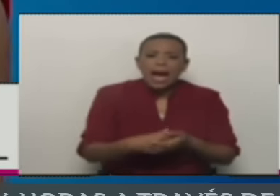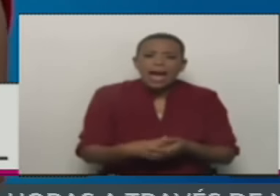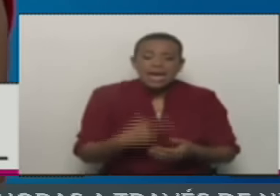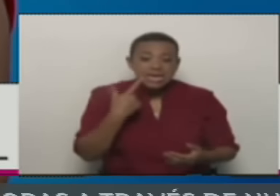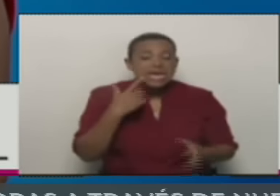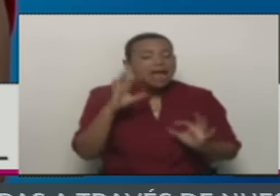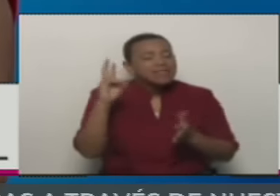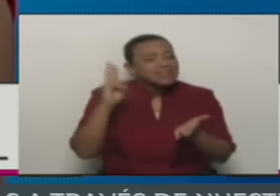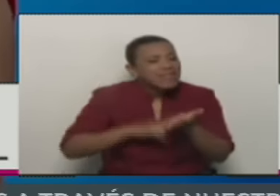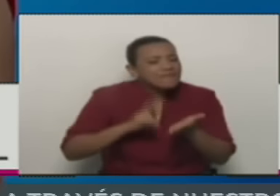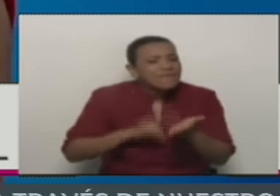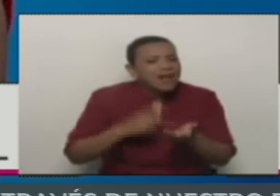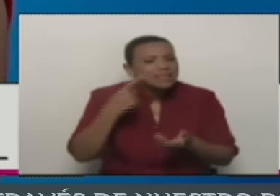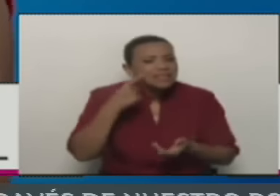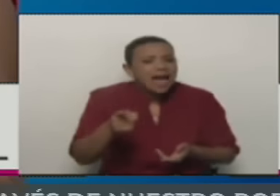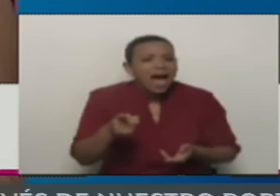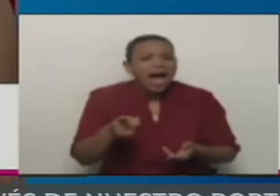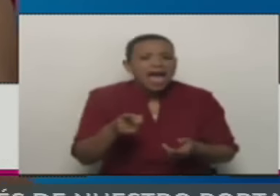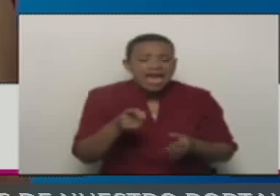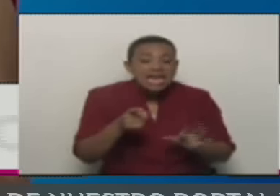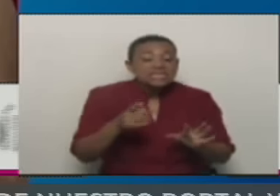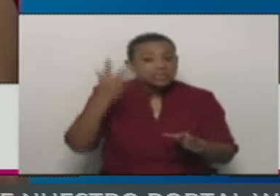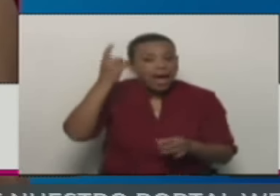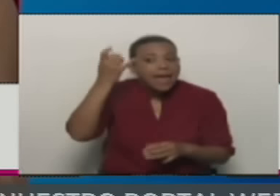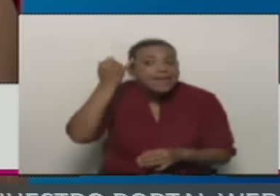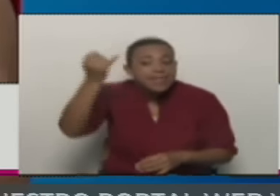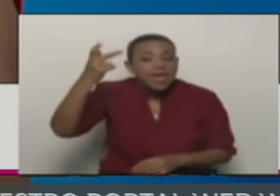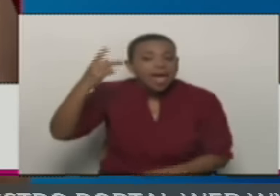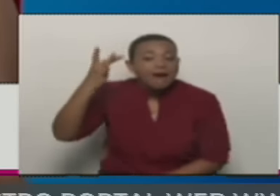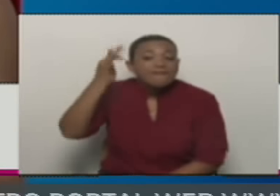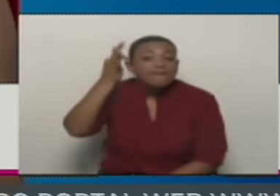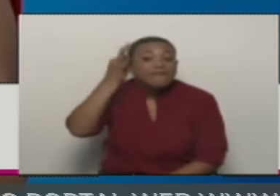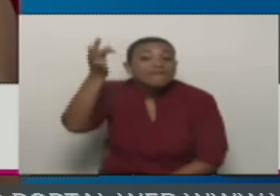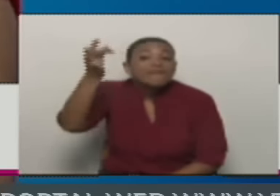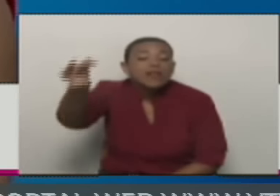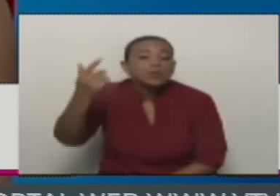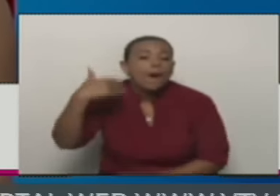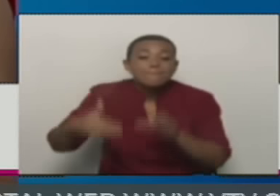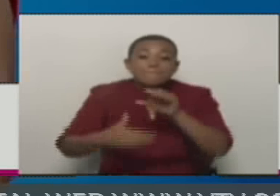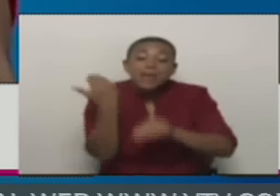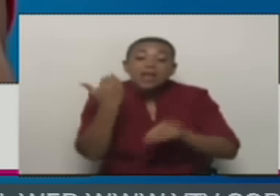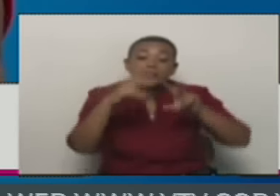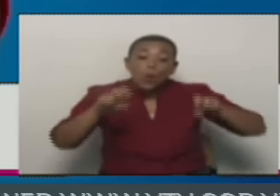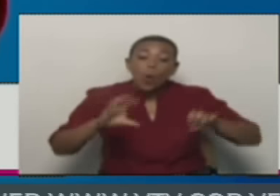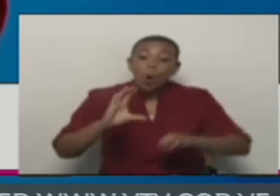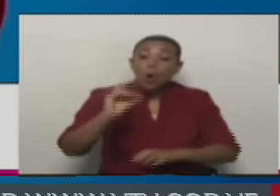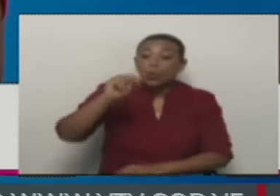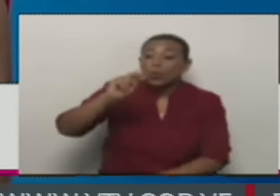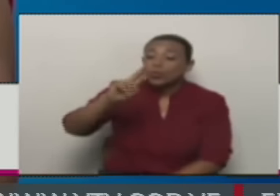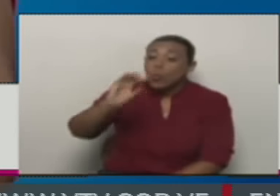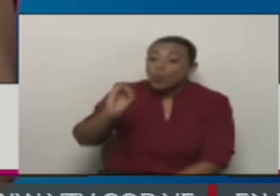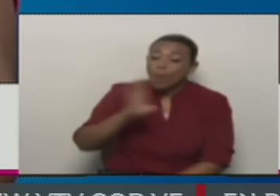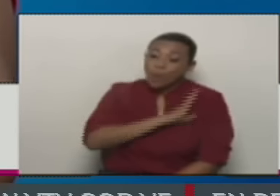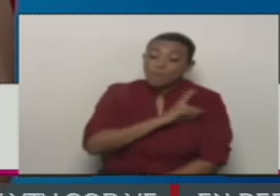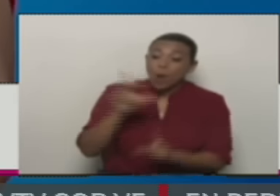realidad, esta filosofía, podemos decir así, metodología del CONUCO, de la